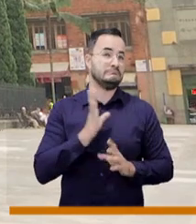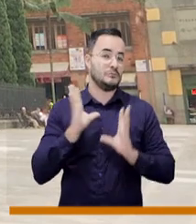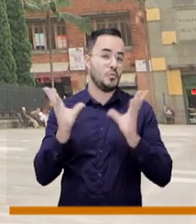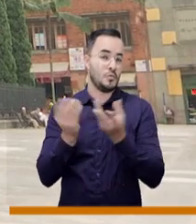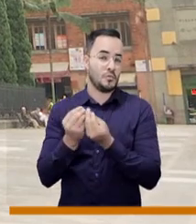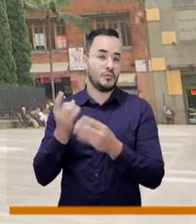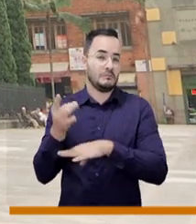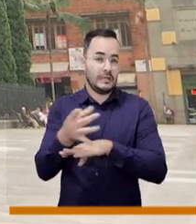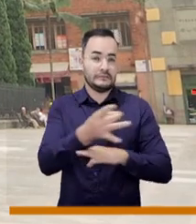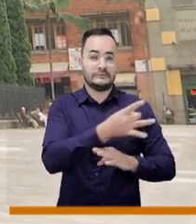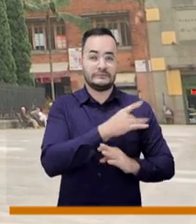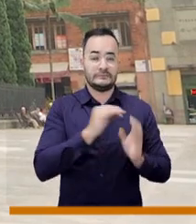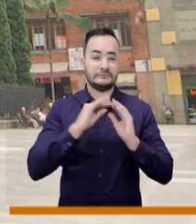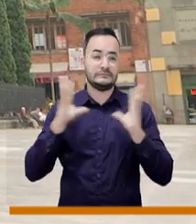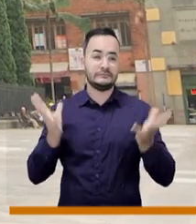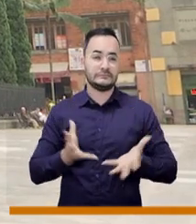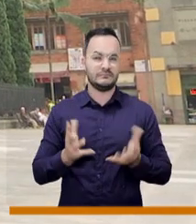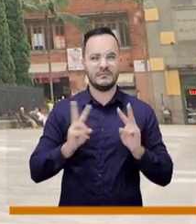de cultura,